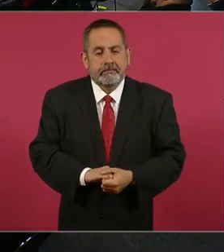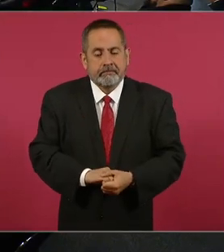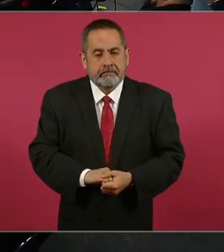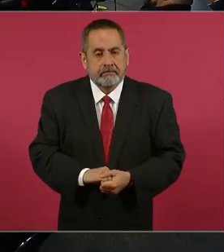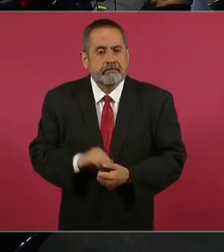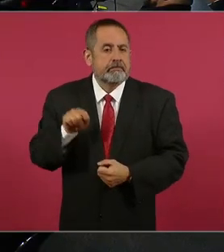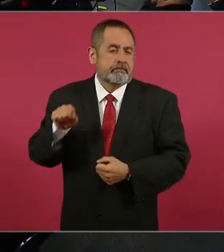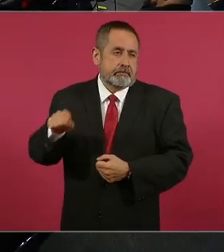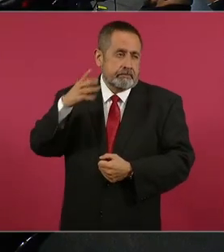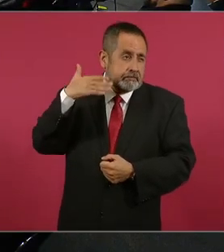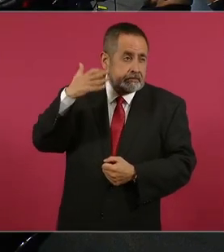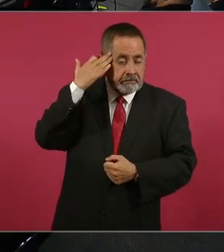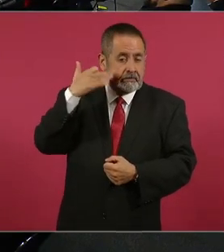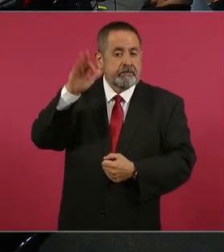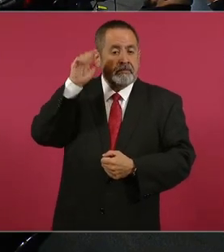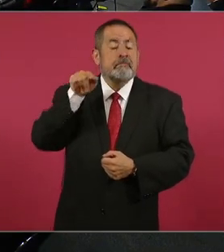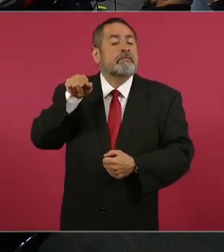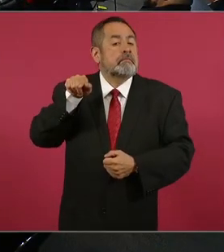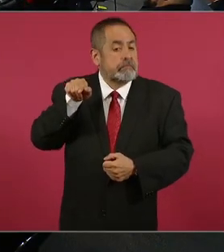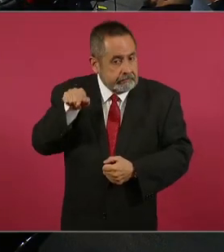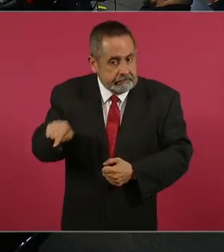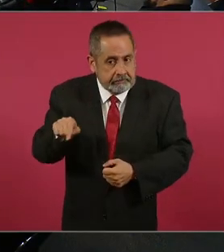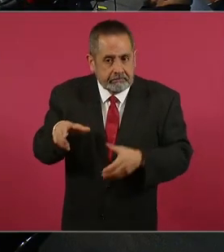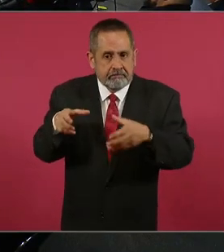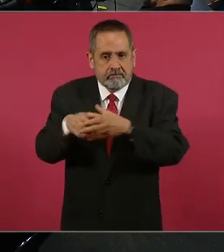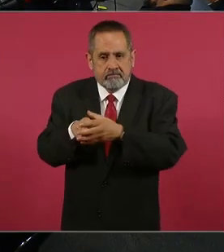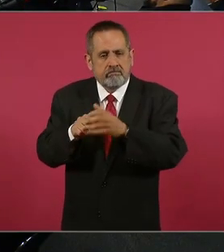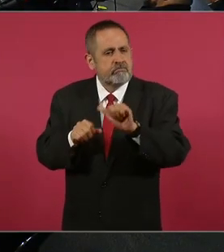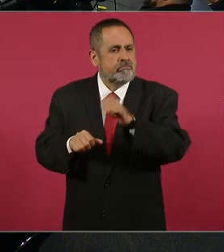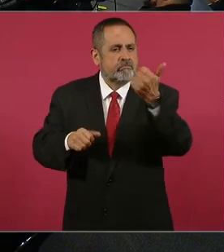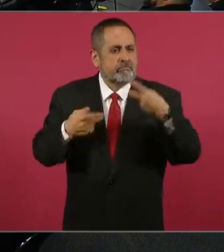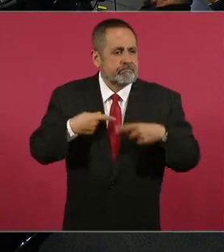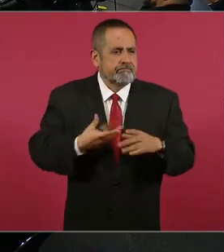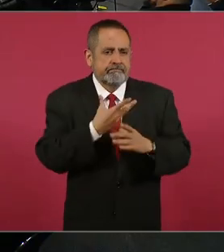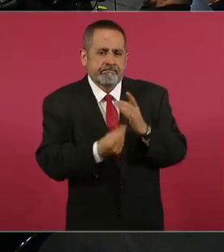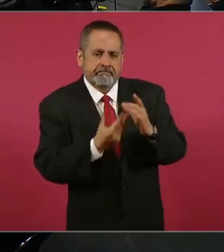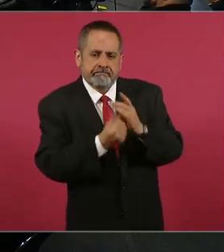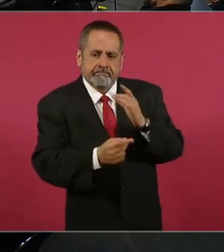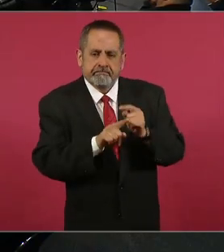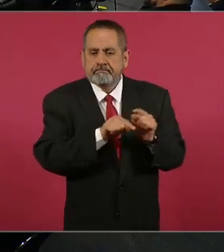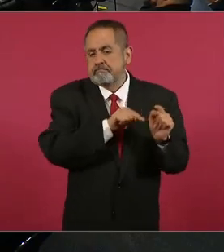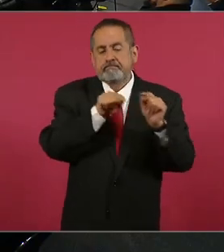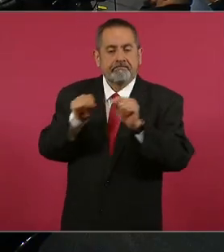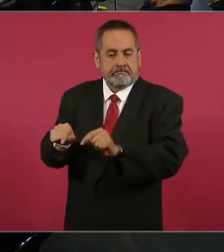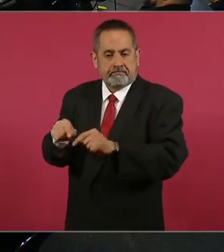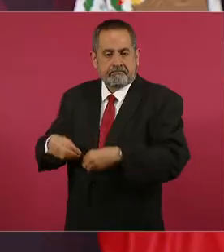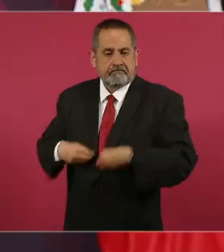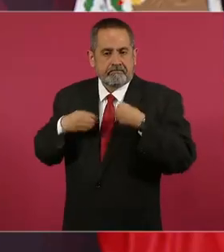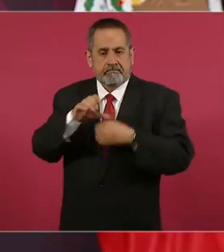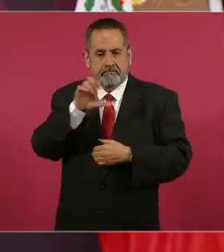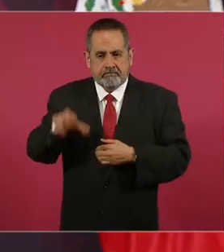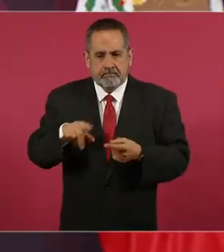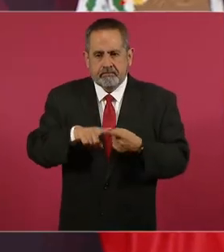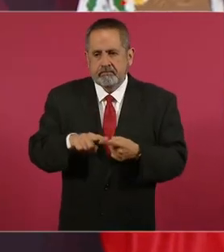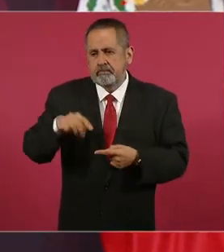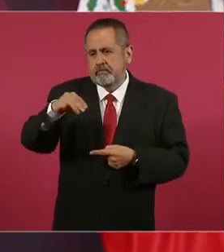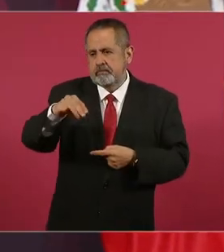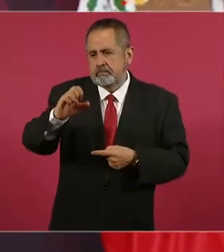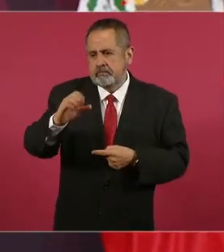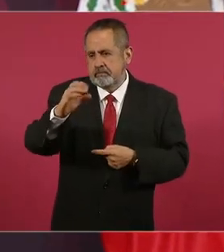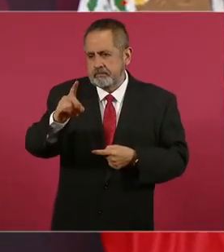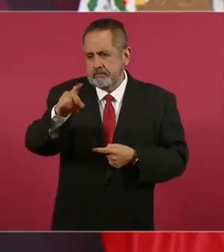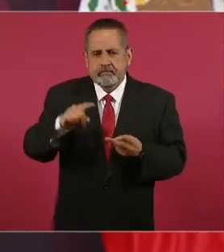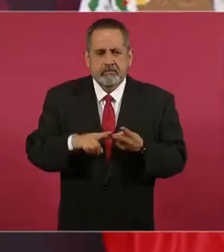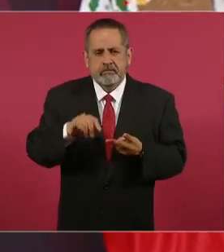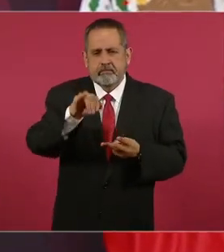y en ese entonces ahí estaban otros revolucionarios en Costa Rica, ahí estaba Maceo, ahí llegaba